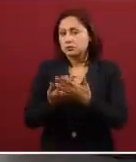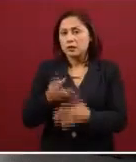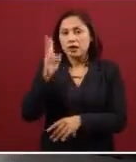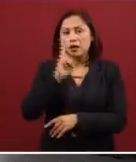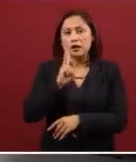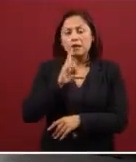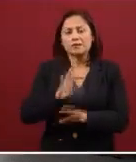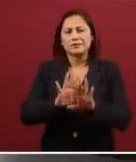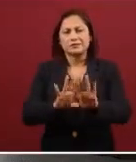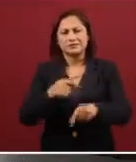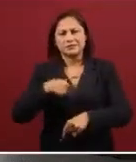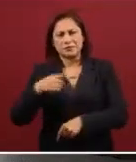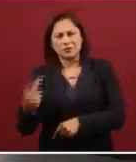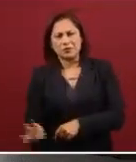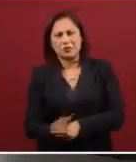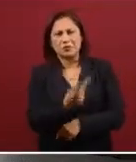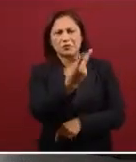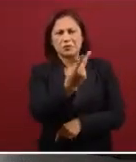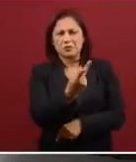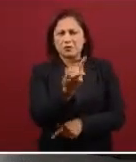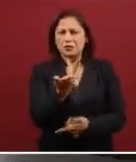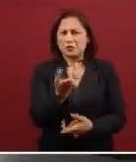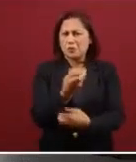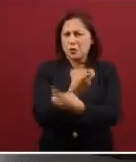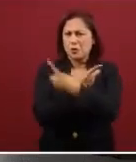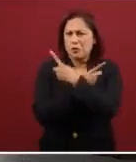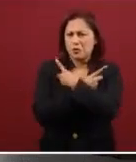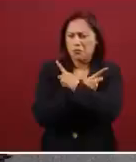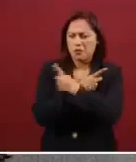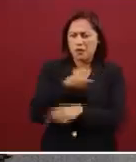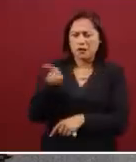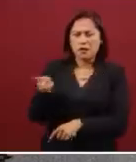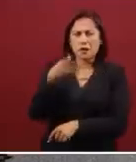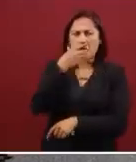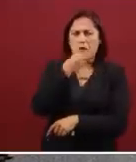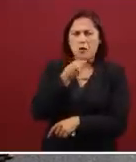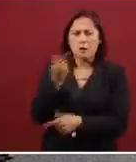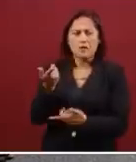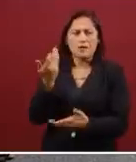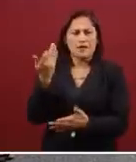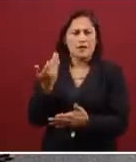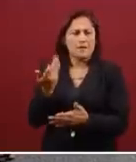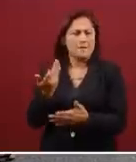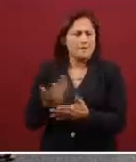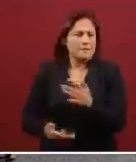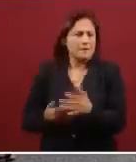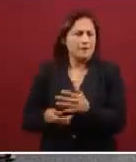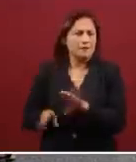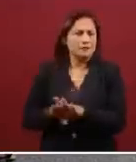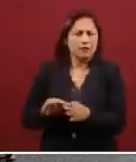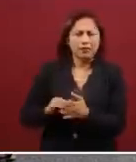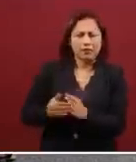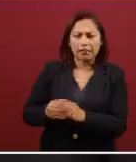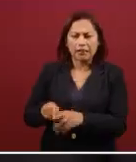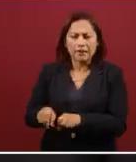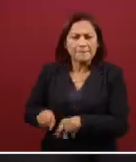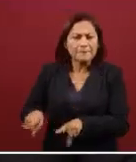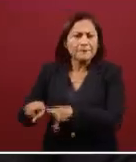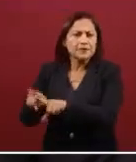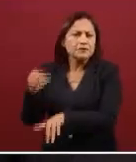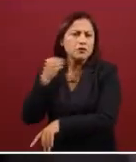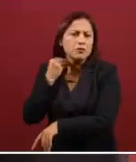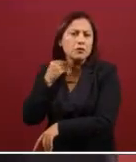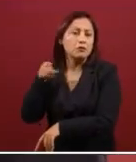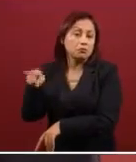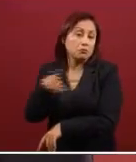de renunciar a esa representación legal para no tener ese conflicto de interés, por ejemplo? Pues él podría